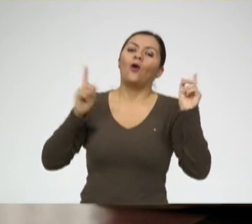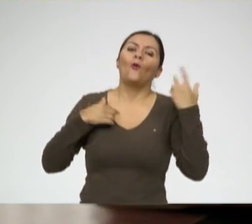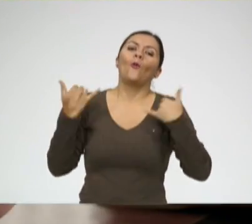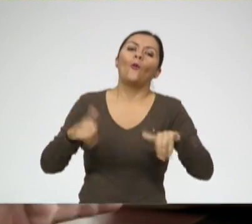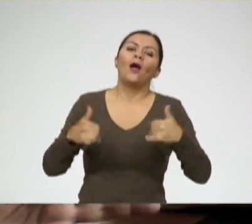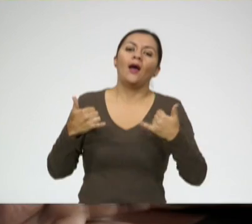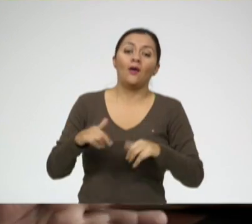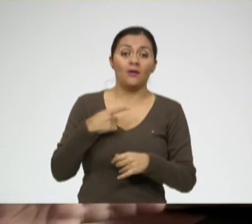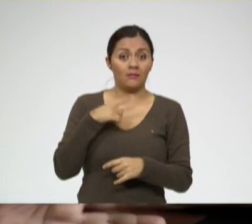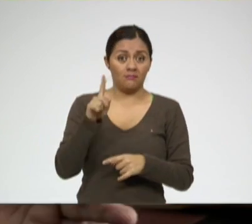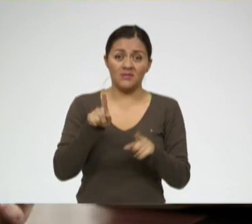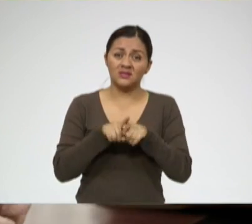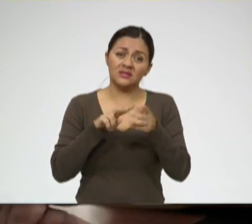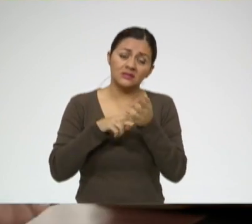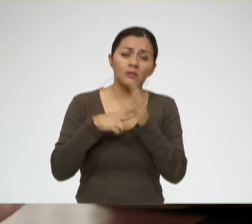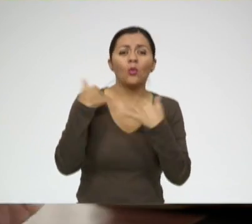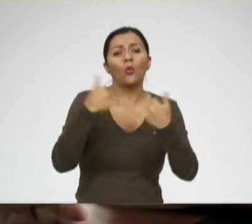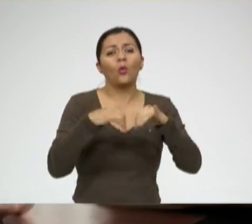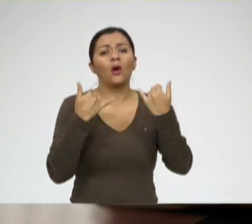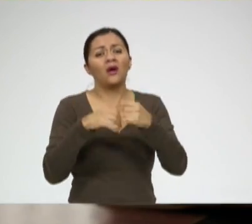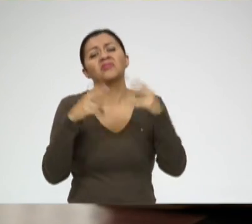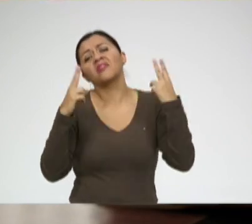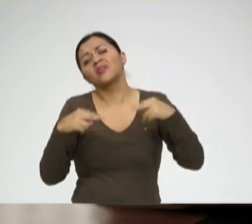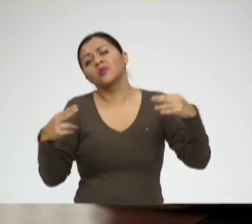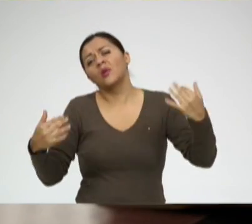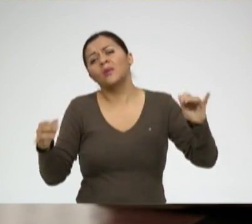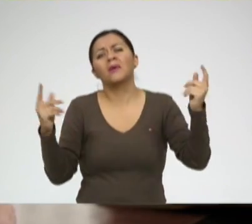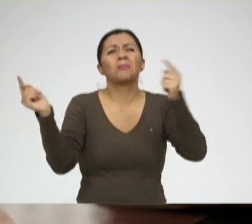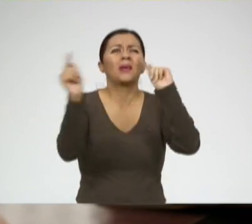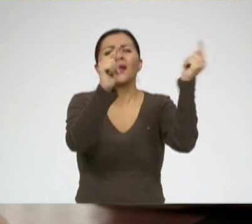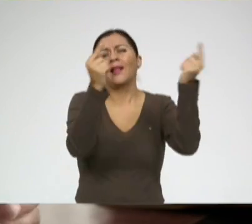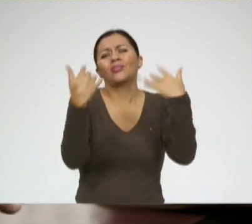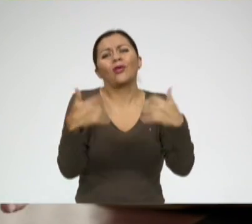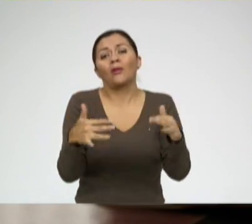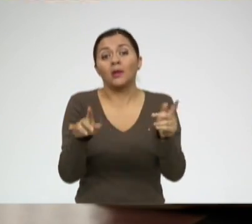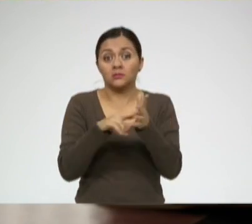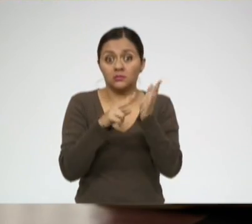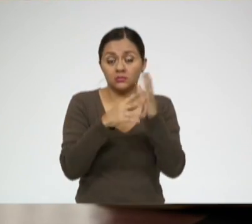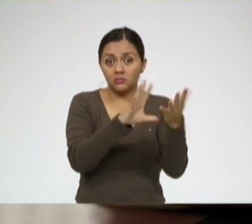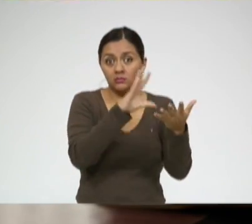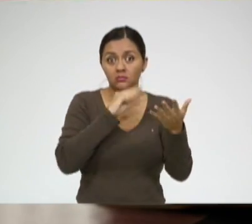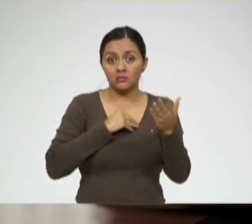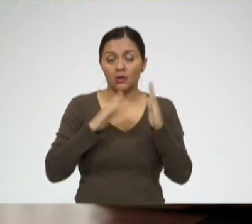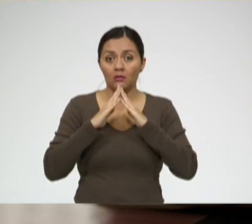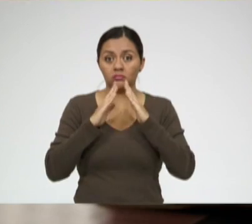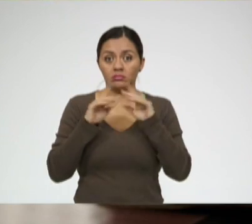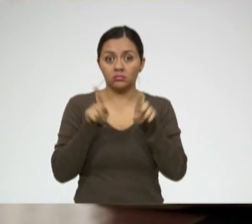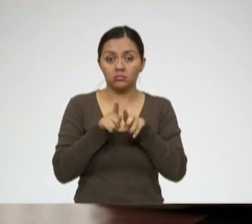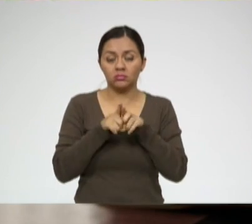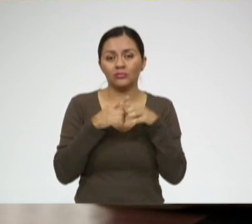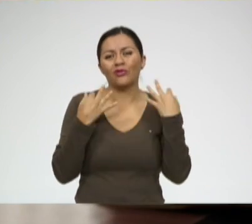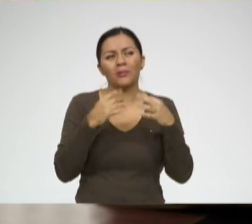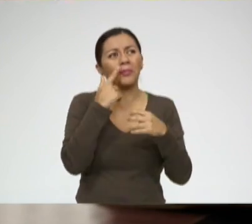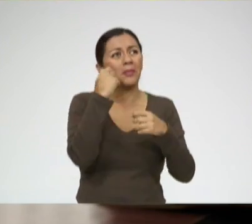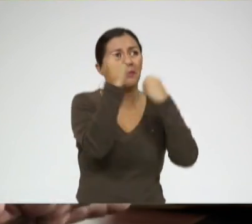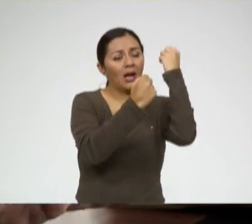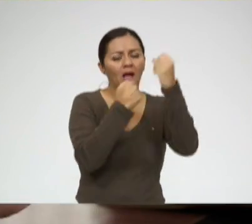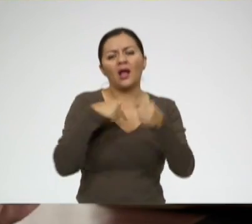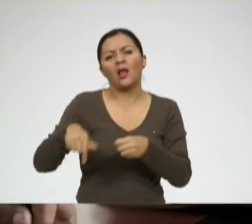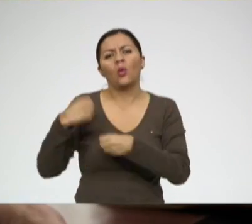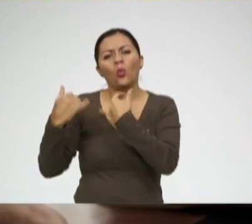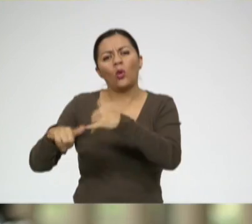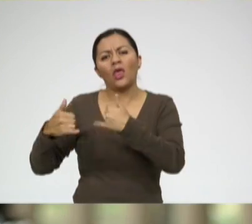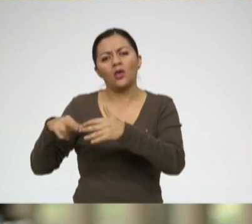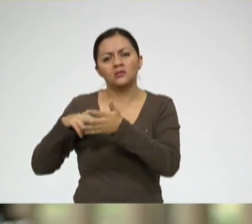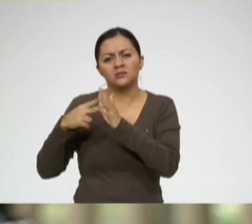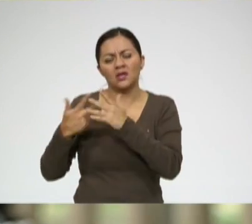casa el papá golpea a la mamá y es lo más natural, es que estaban discutiendo, pero ya se llevan, ya resolvieron su problema y ya están